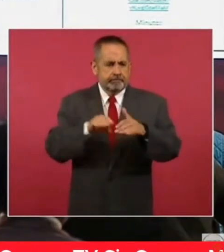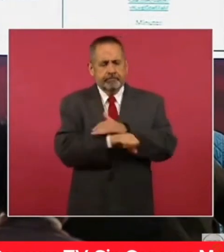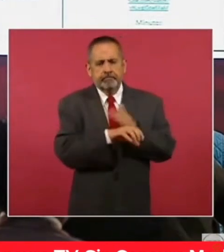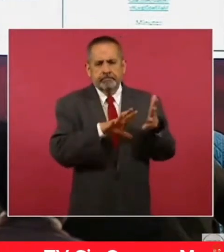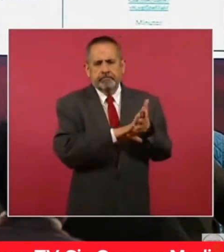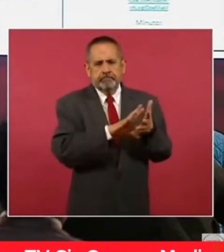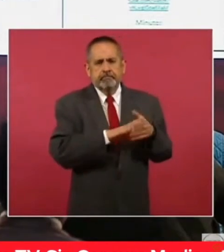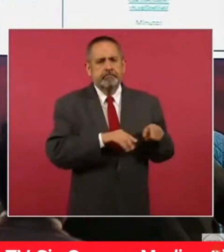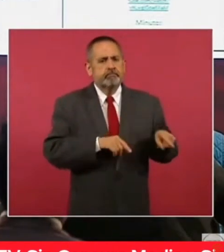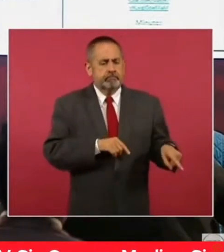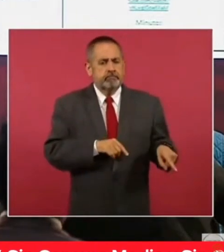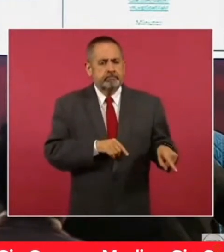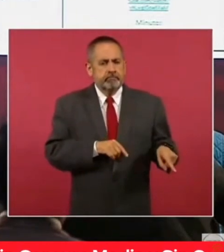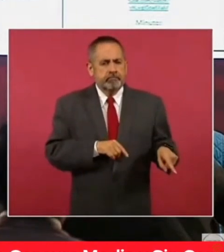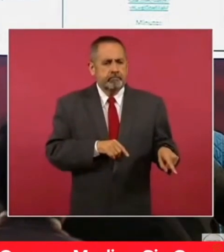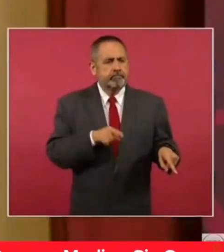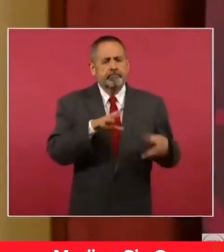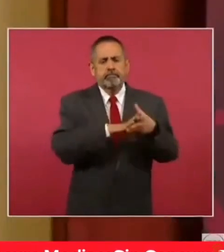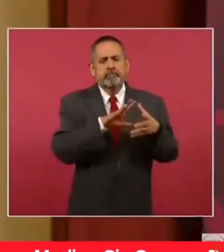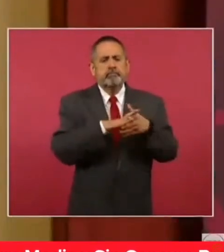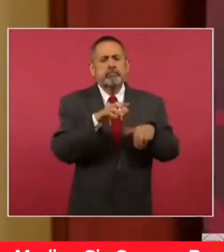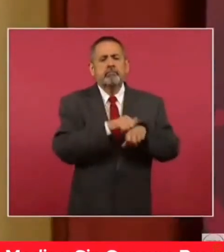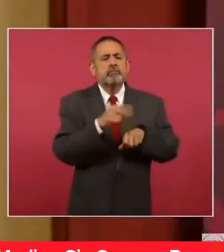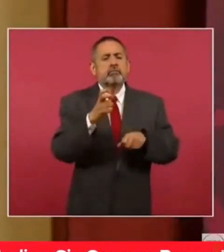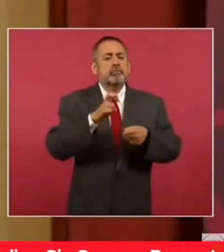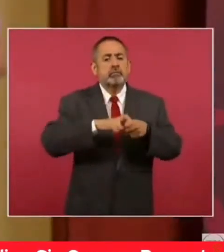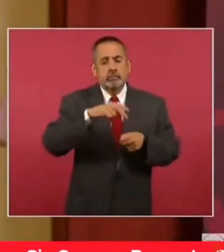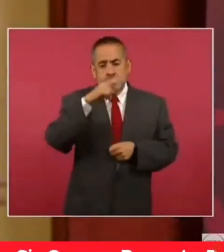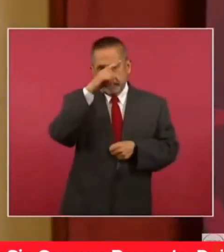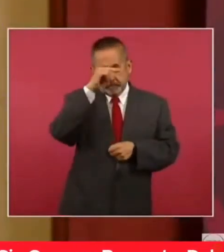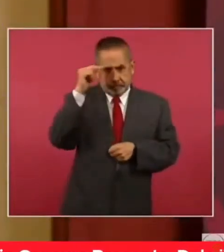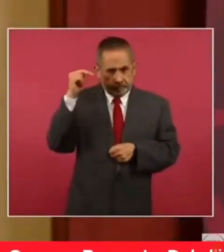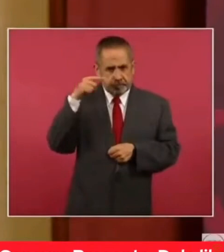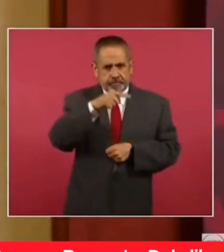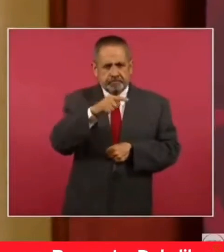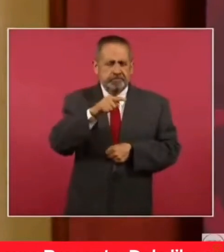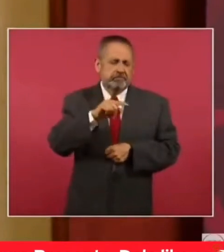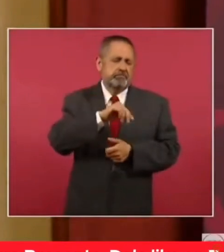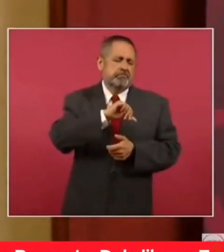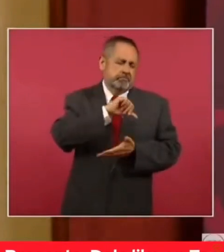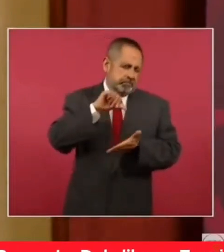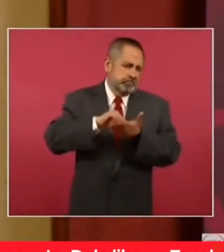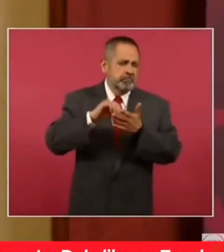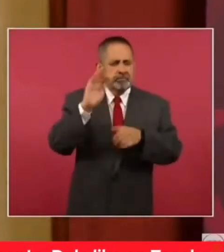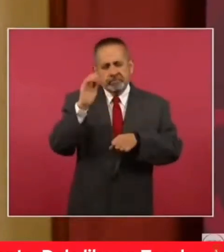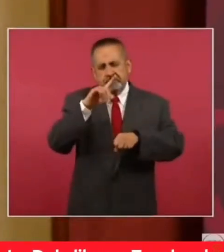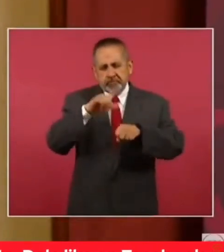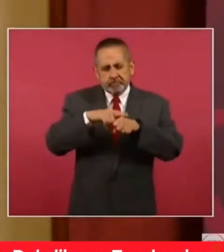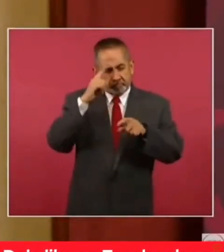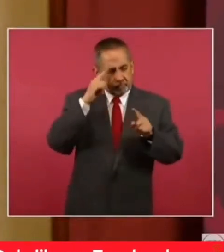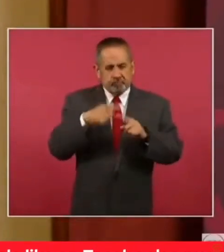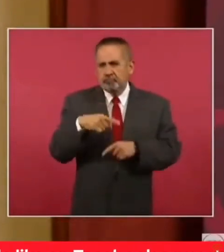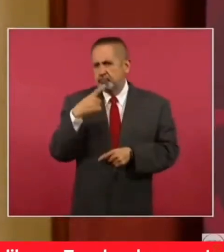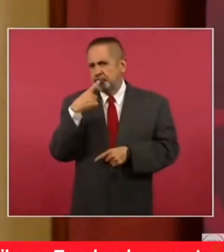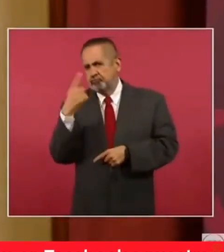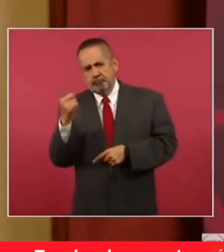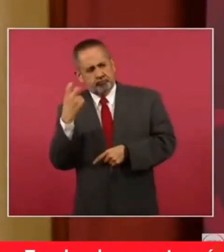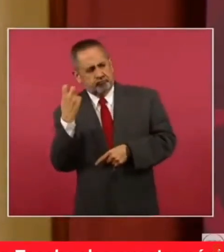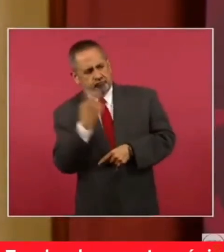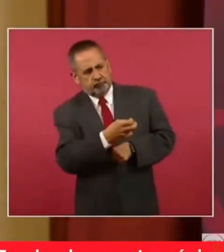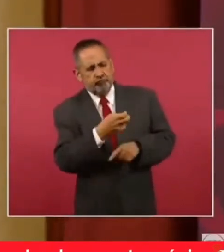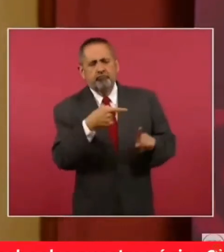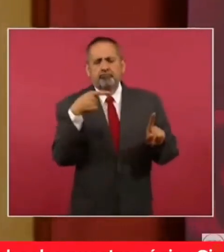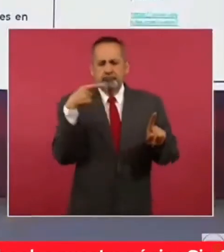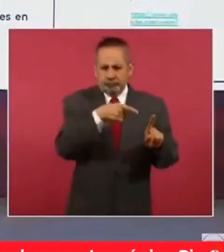la Libertad en el cefereso cuatro de Nayarit bueno es el centro Federal de reclusión él fue acusado